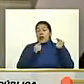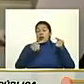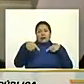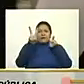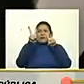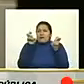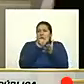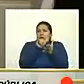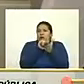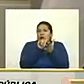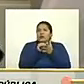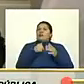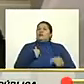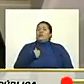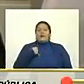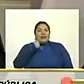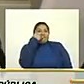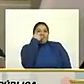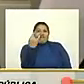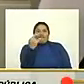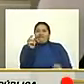que me costaría mucho.